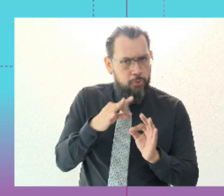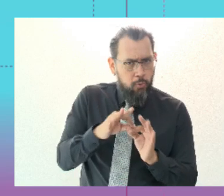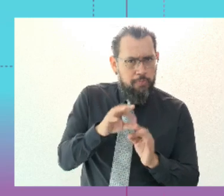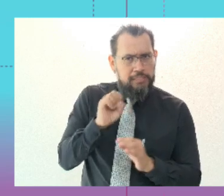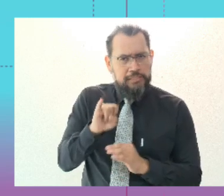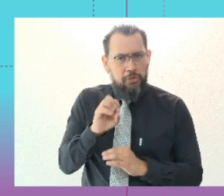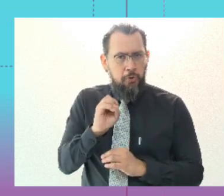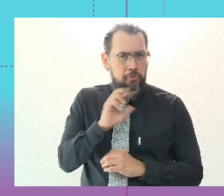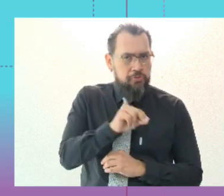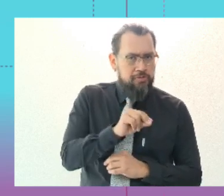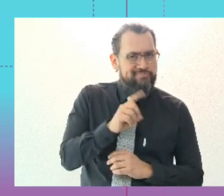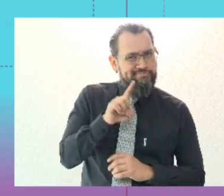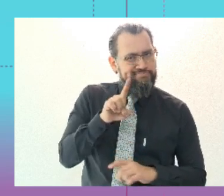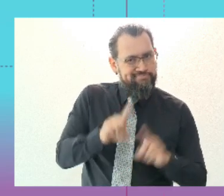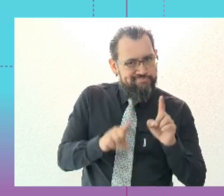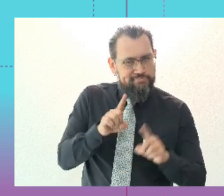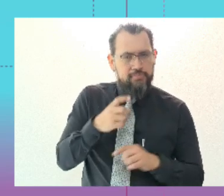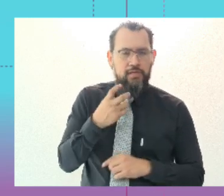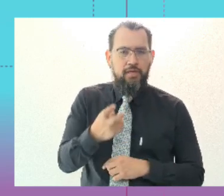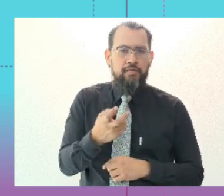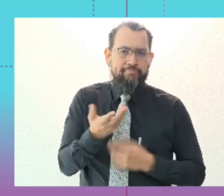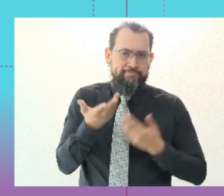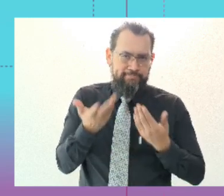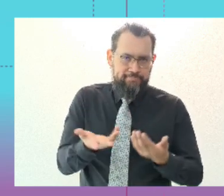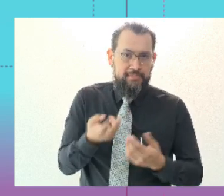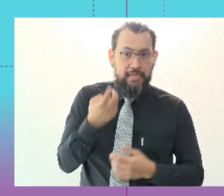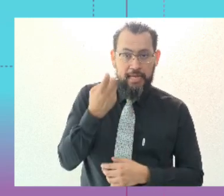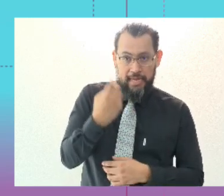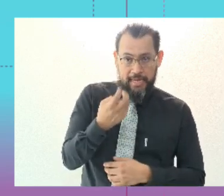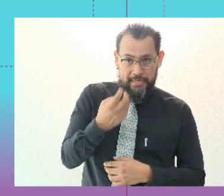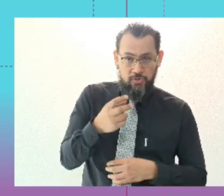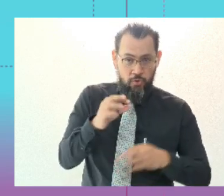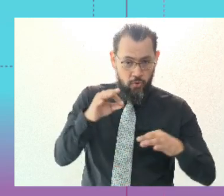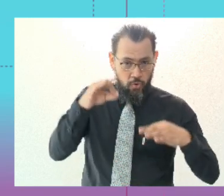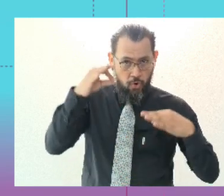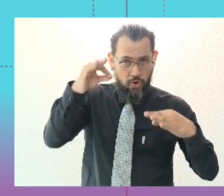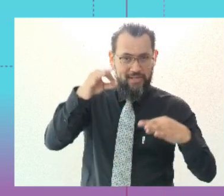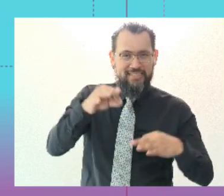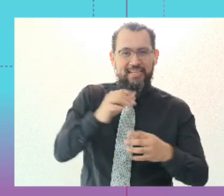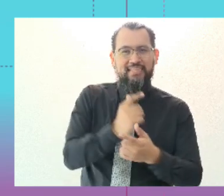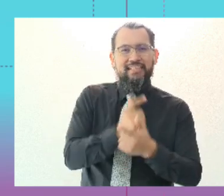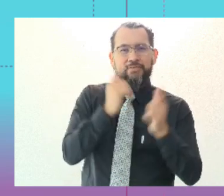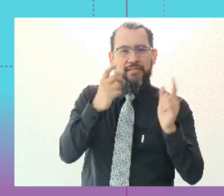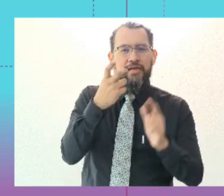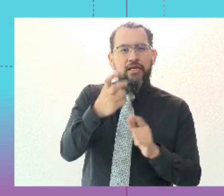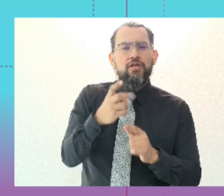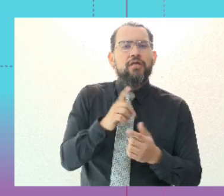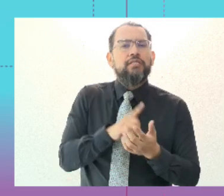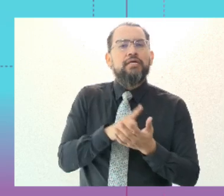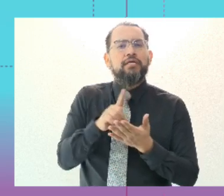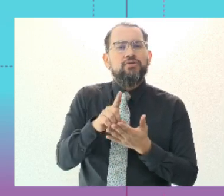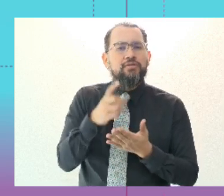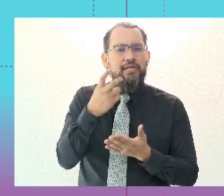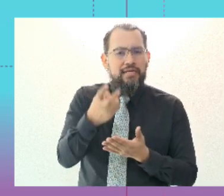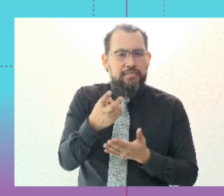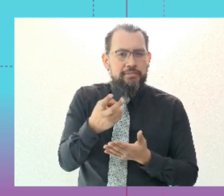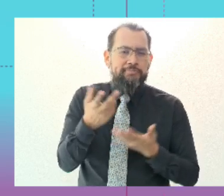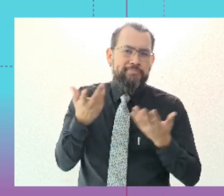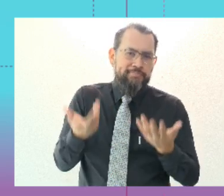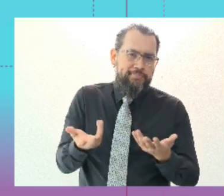los derechos humanos. Así surge con esta Carta de Libertades una corriente que hasta la fecha conocemos como